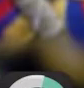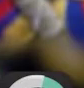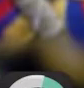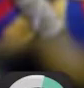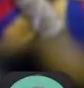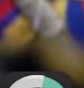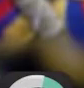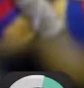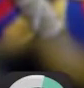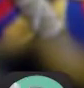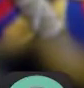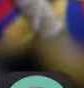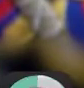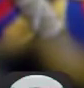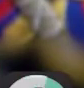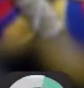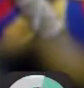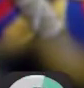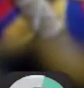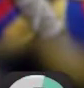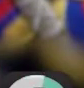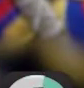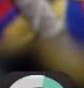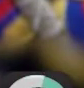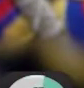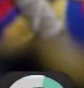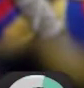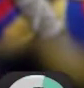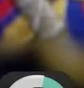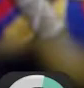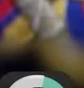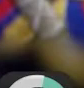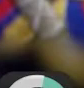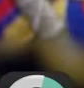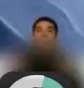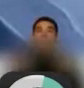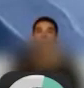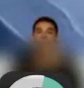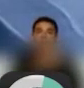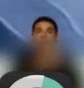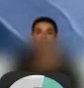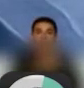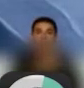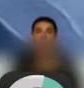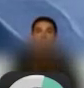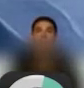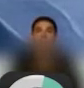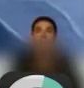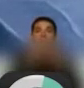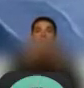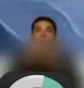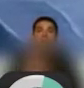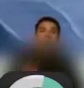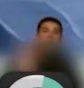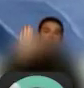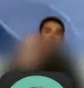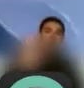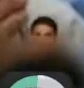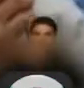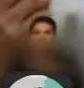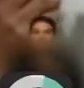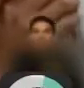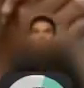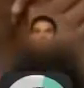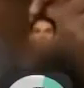en esta última instancia más se ha repetido ha sido la de la paz. Tras el acuerdo, se terminan las